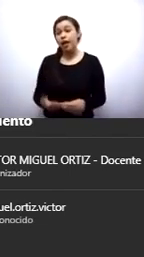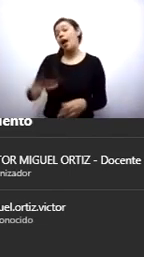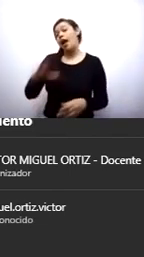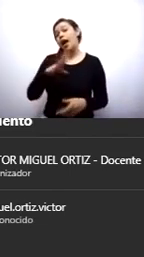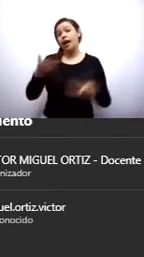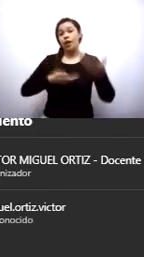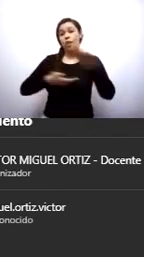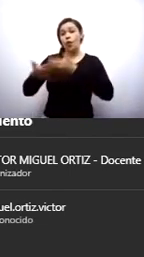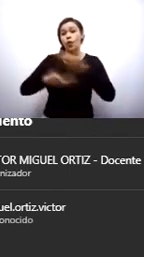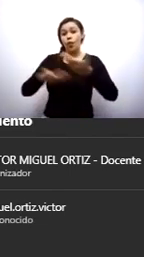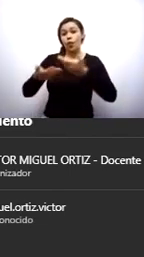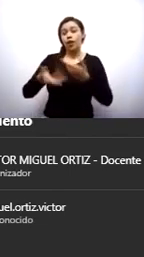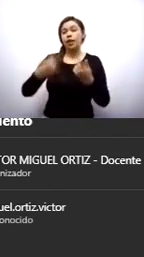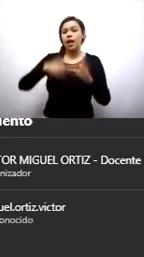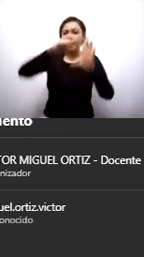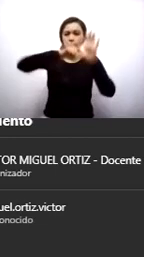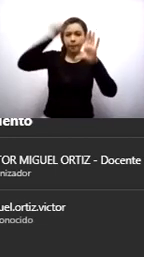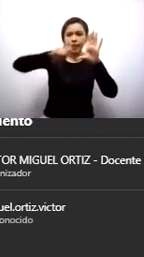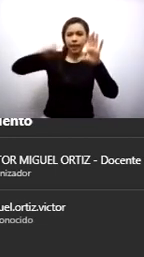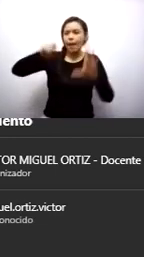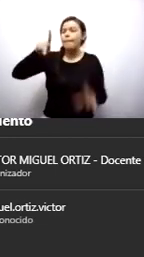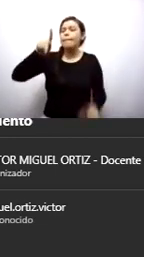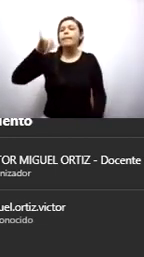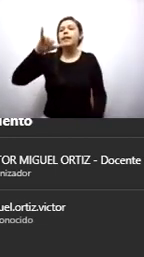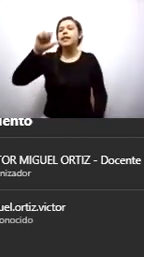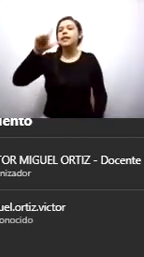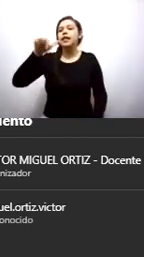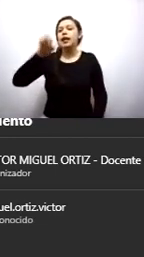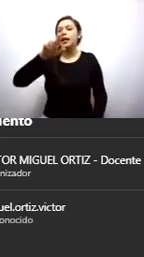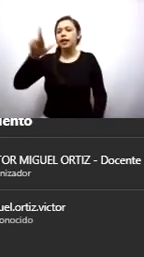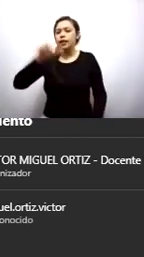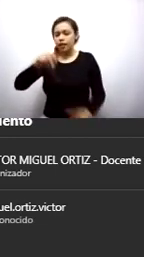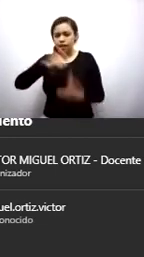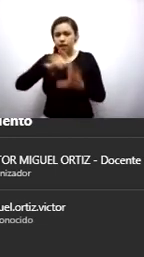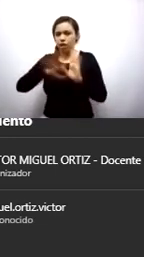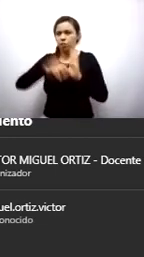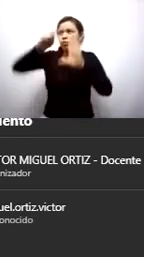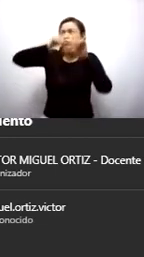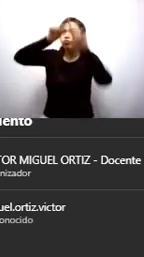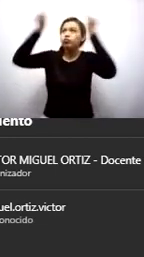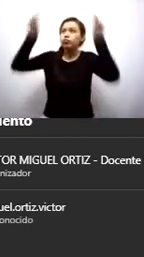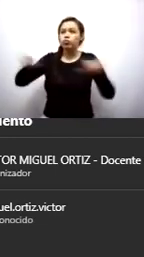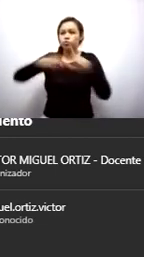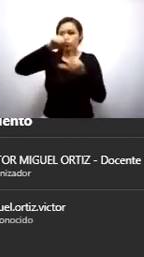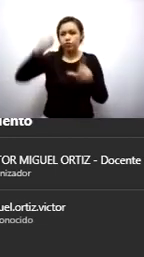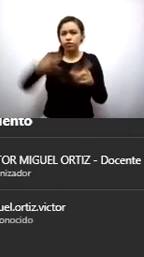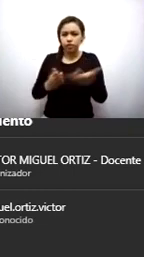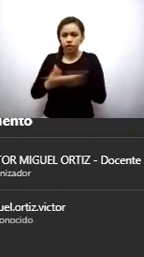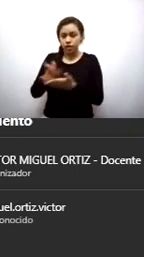compartir justamente la pizarra de Microsoft. Entonces le vamos a dar a acceder, y lo primero que nos va a preguntar